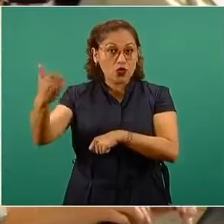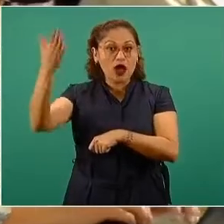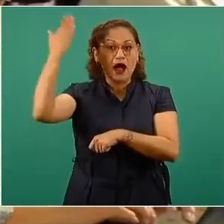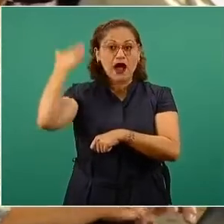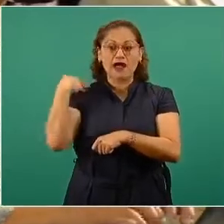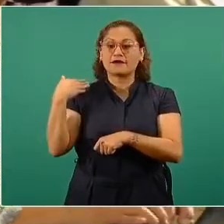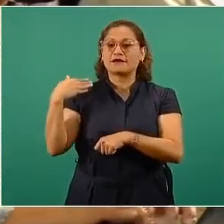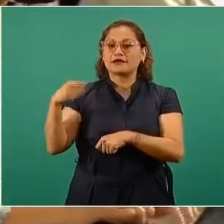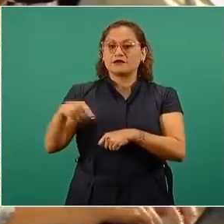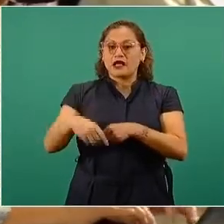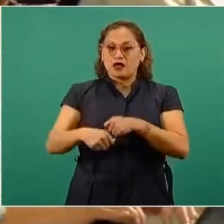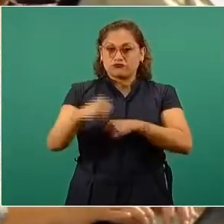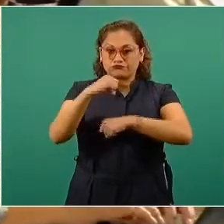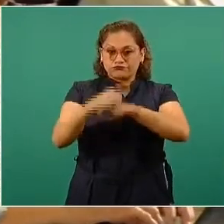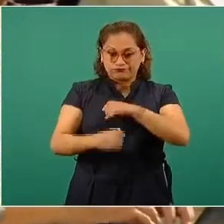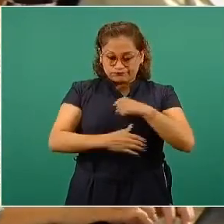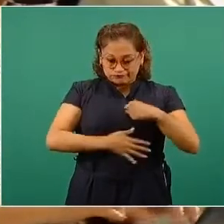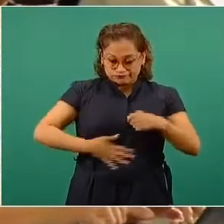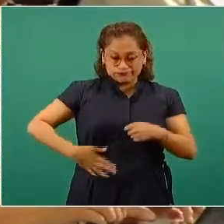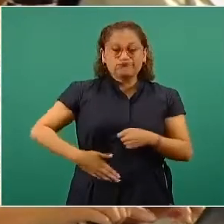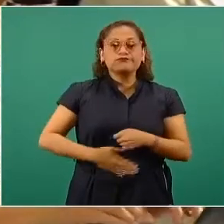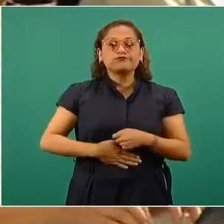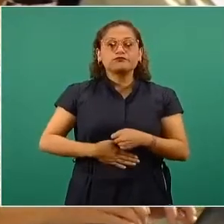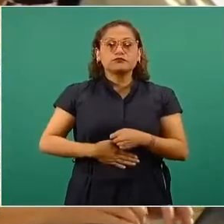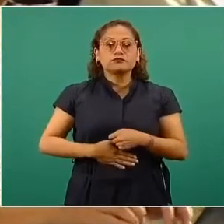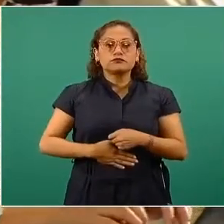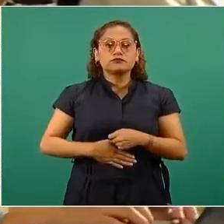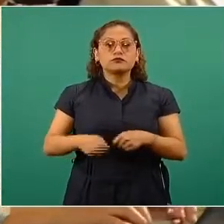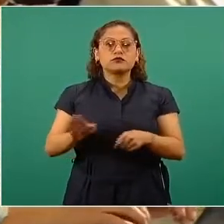total abdominal a causa de